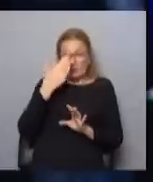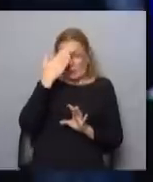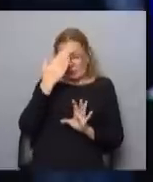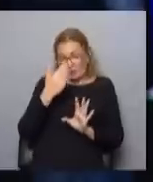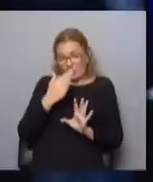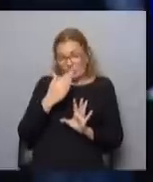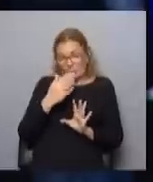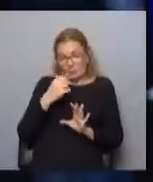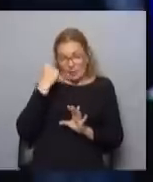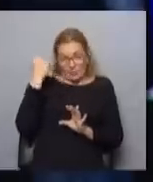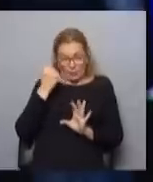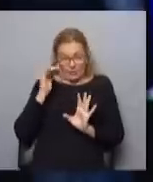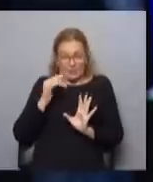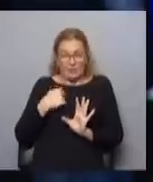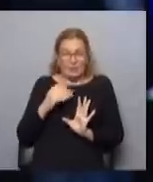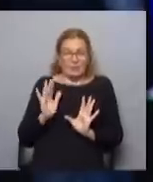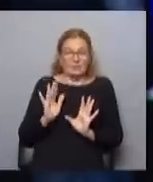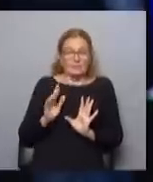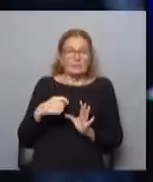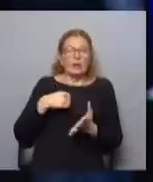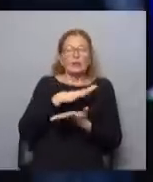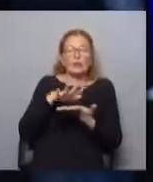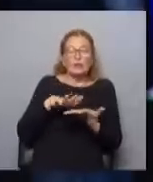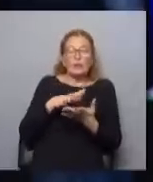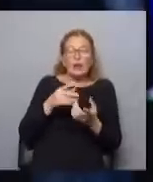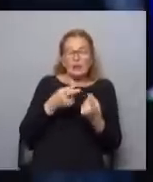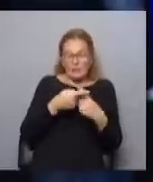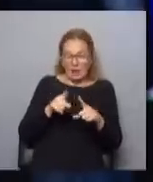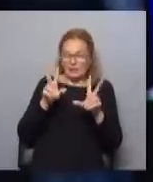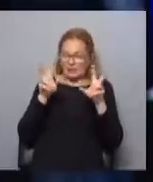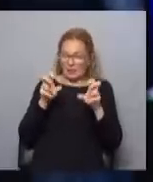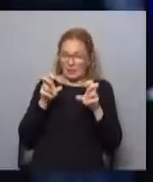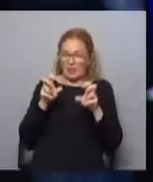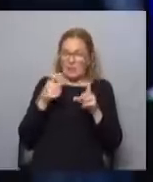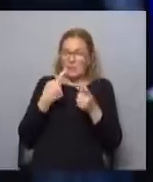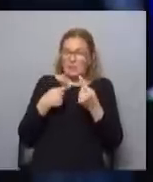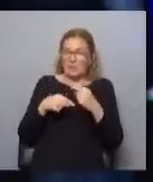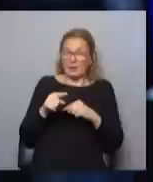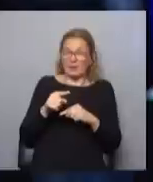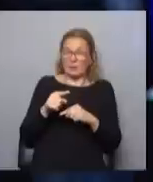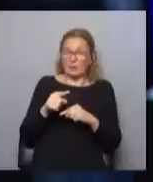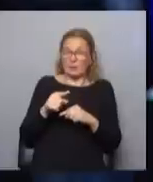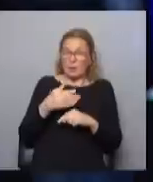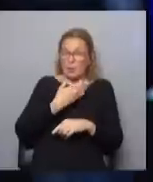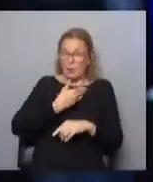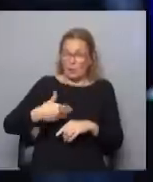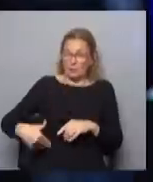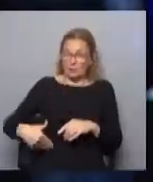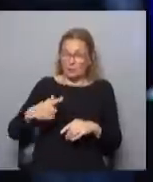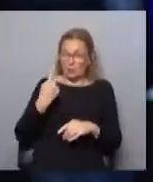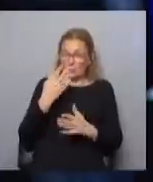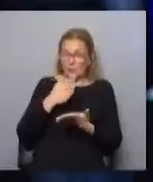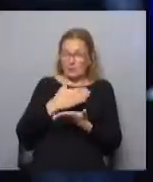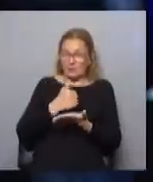amplio fundamentalmente en lo social y en otros aspectos pero como gobernante de un departamento